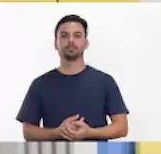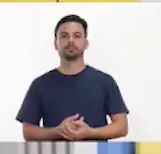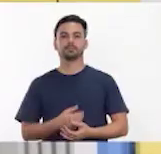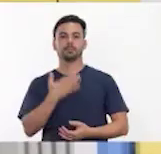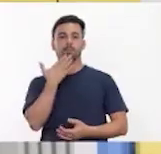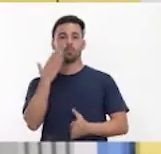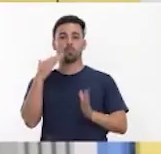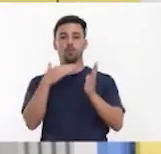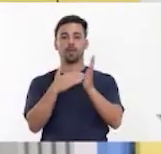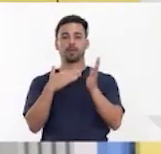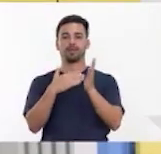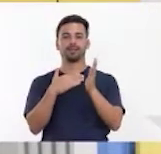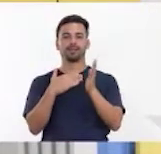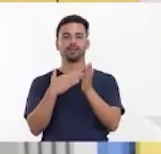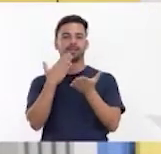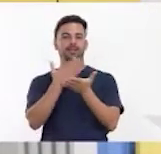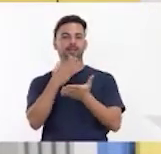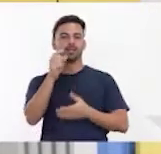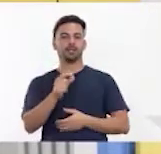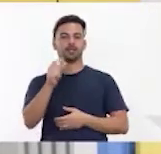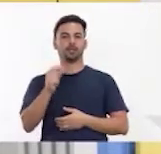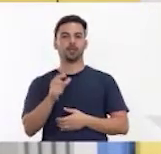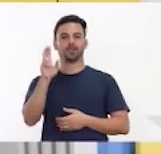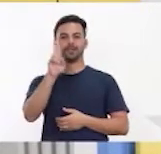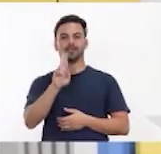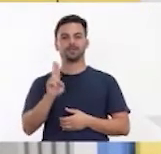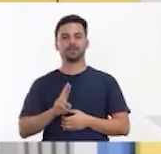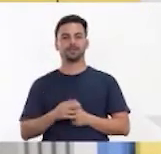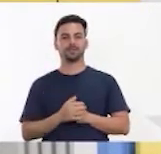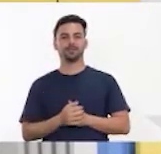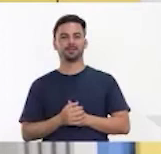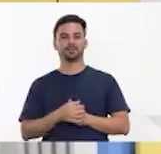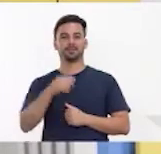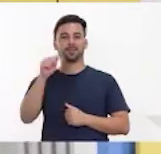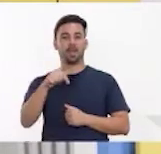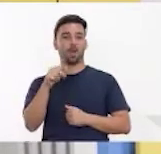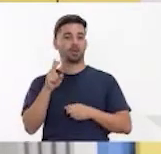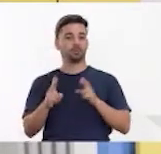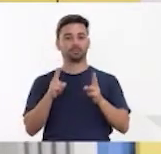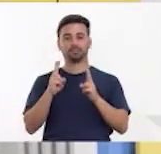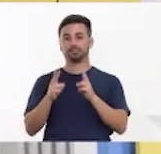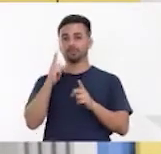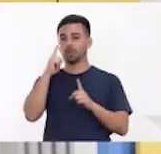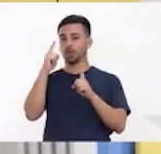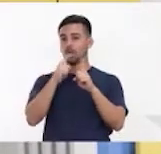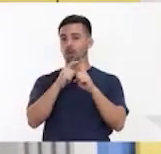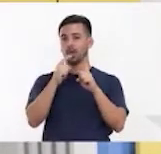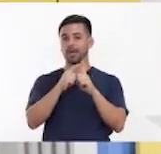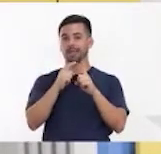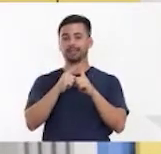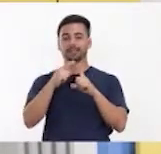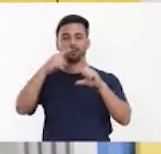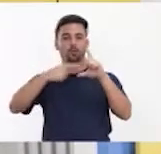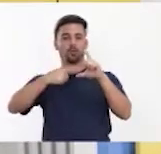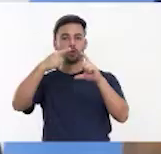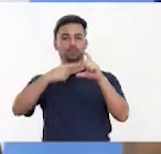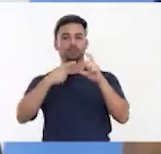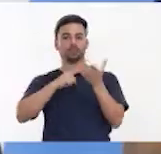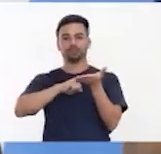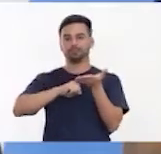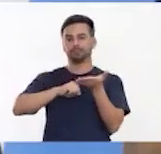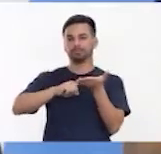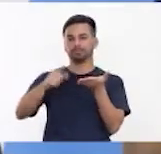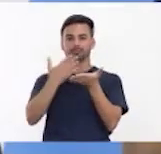Buenas tardes, estudiantes de Educación Joven y Adulto. Continuamos orientando los objetivos a trabajar durante la semana, así como